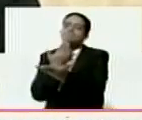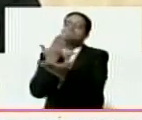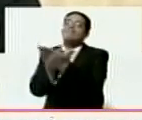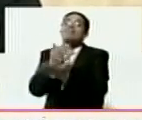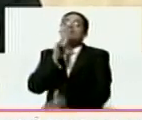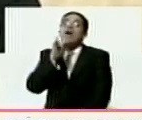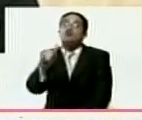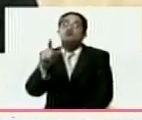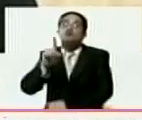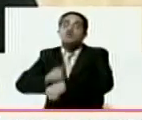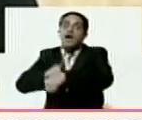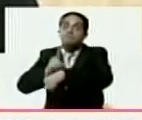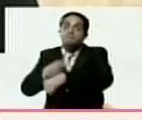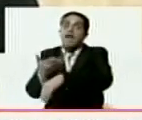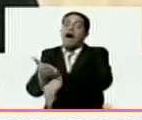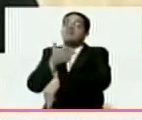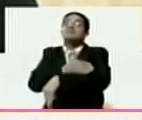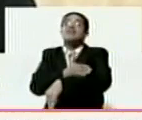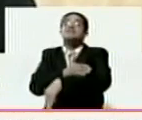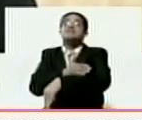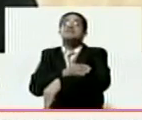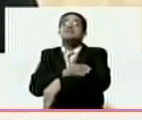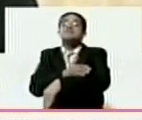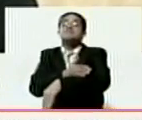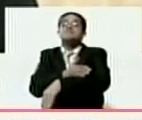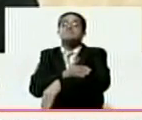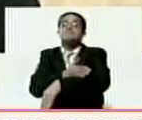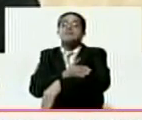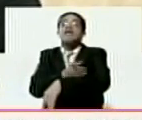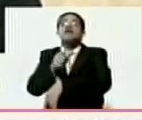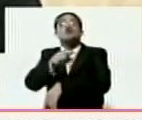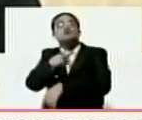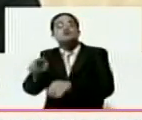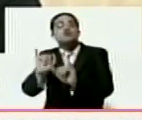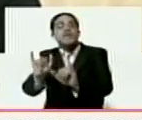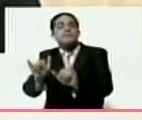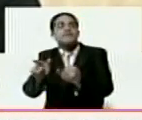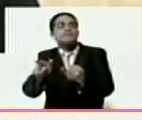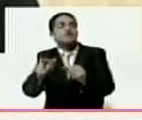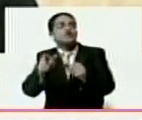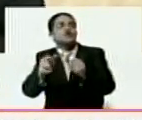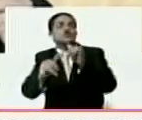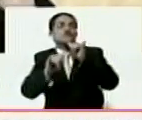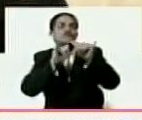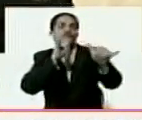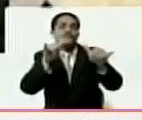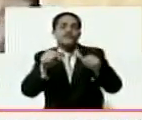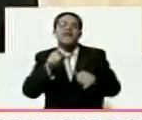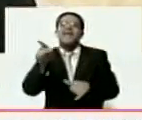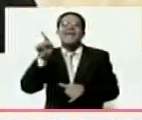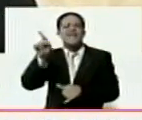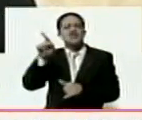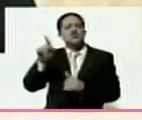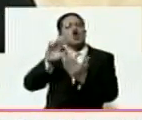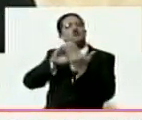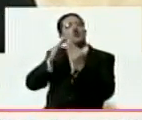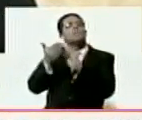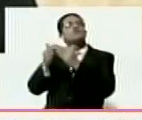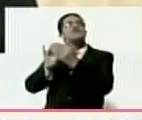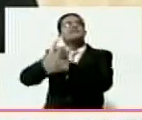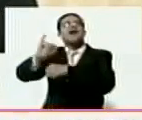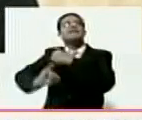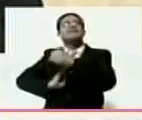a tiempo para que puedan transmitirla, porque nosotros aspiramos que eso que llaman la comunidad